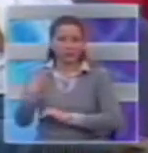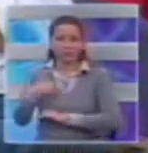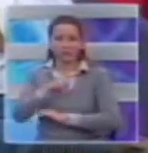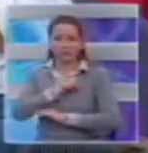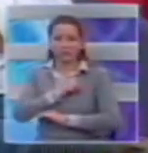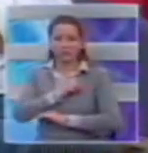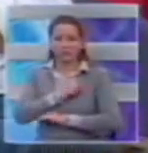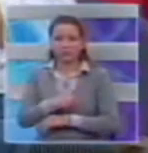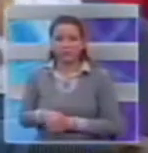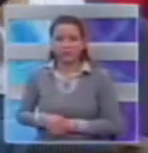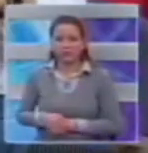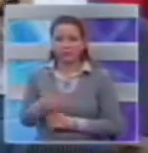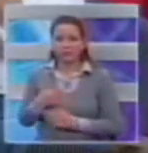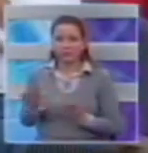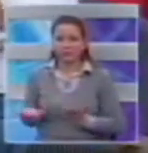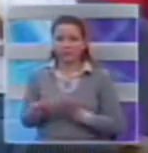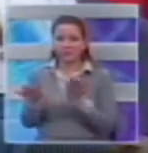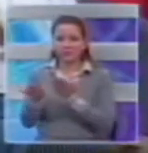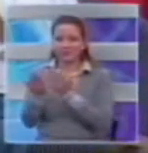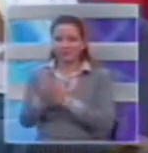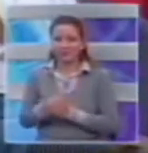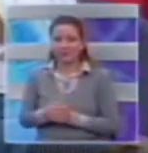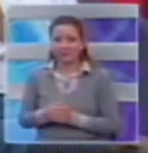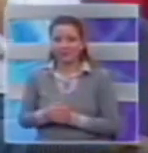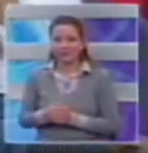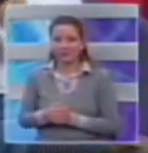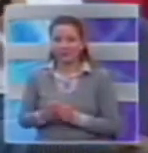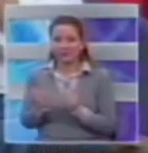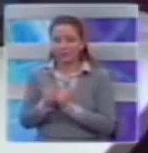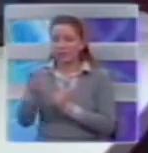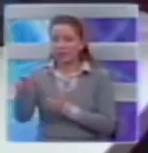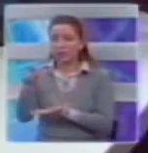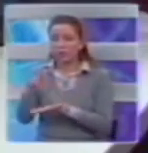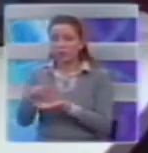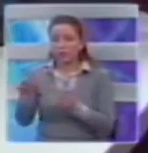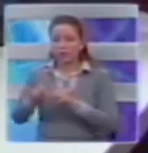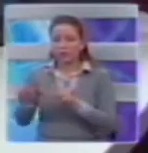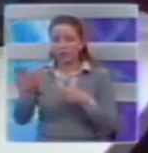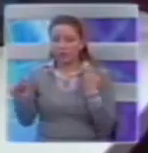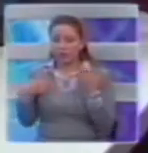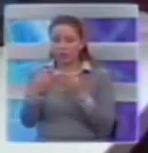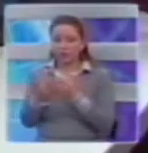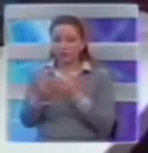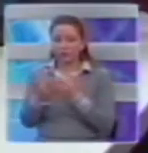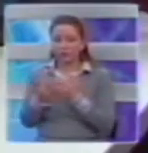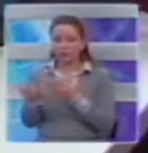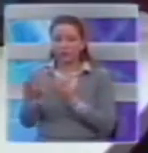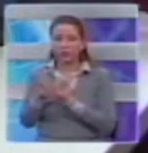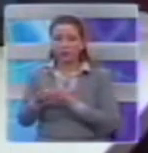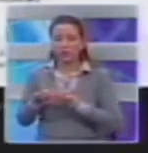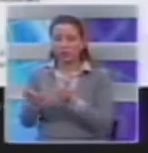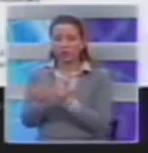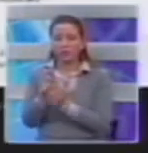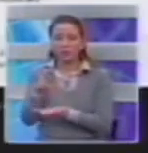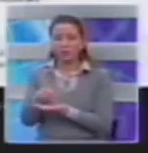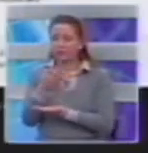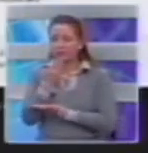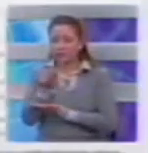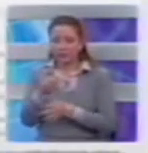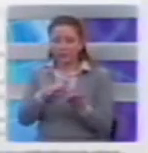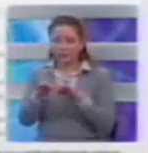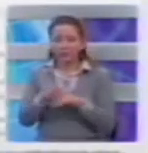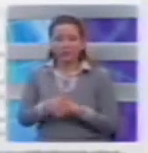nosotros incentivamos a través de puntos y todo el costo es a través de puntos. ¿Cómo